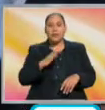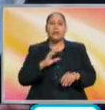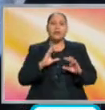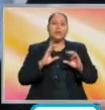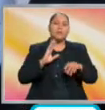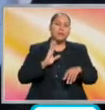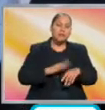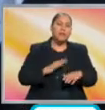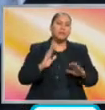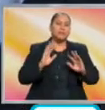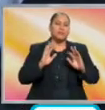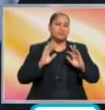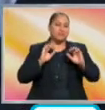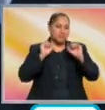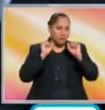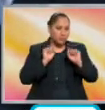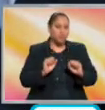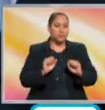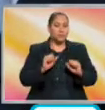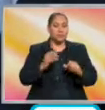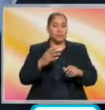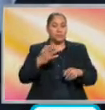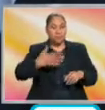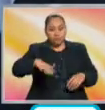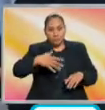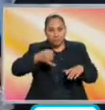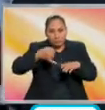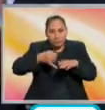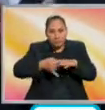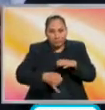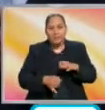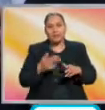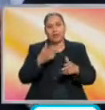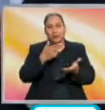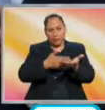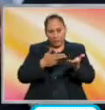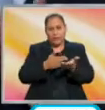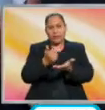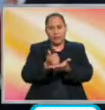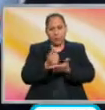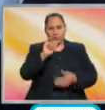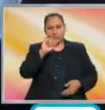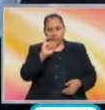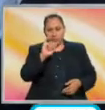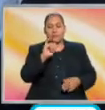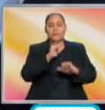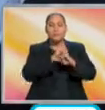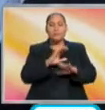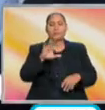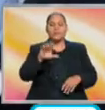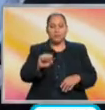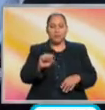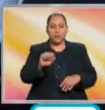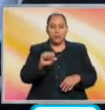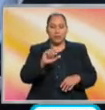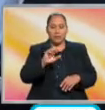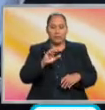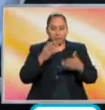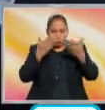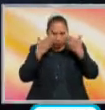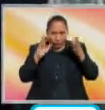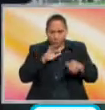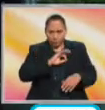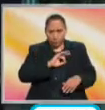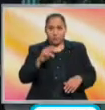seguridad, son grandes buscadores, es una herramienta que nos ayuda a localizar la información, pero también hay